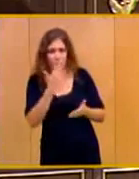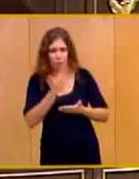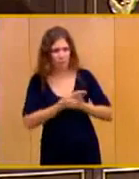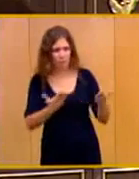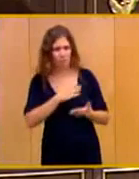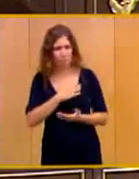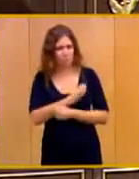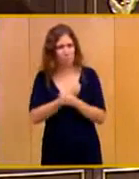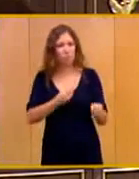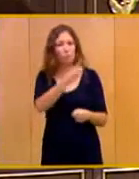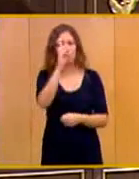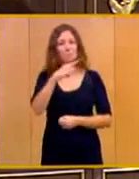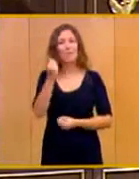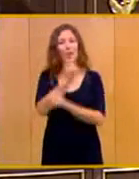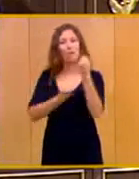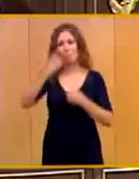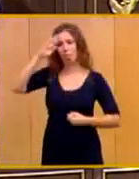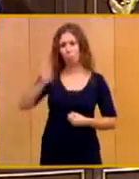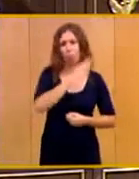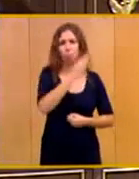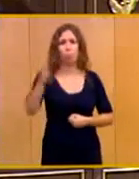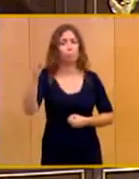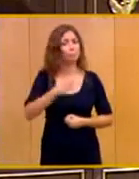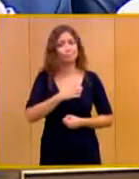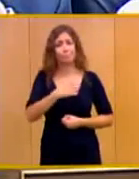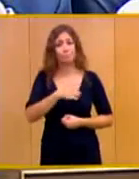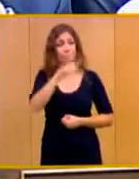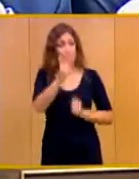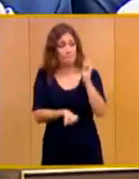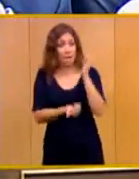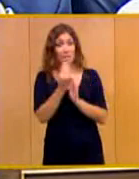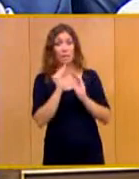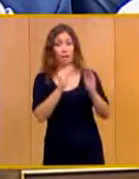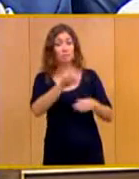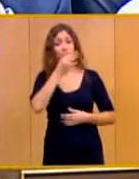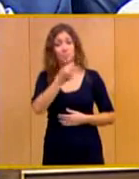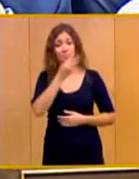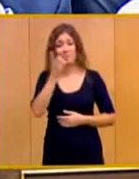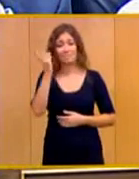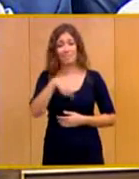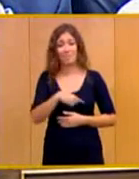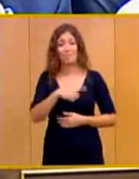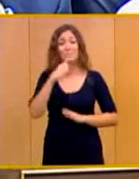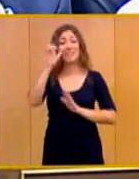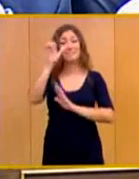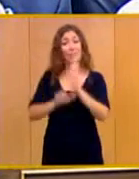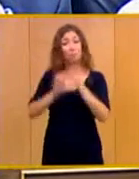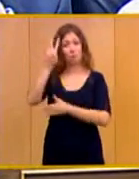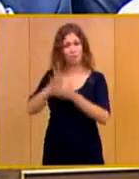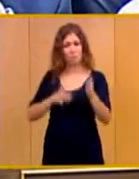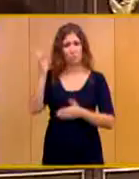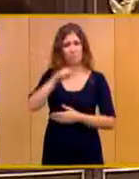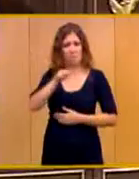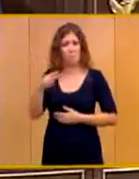bandazos económicos. Como usted señaló esta mañana, conocemos ya la sentencia sobre el Estatuto de Cataluña.